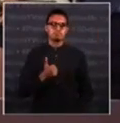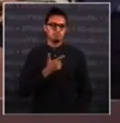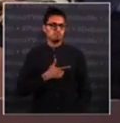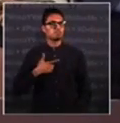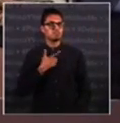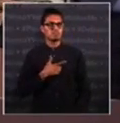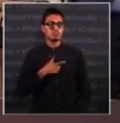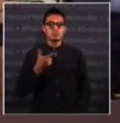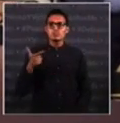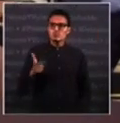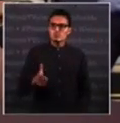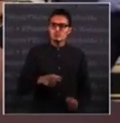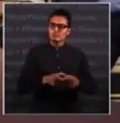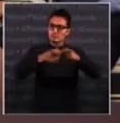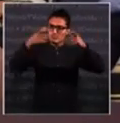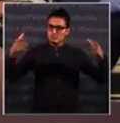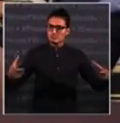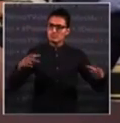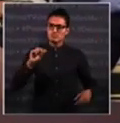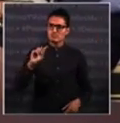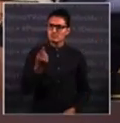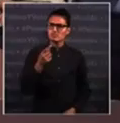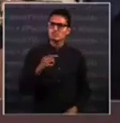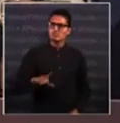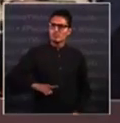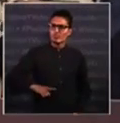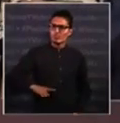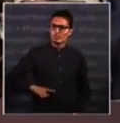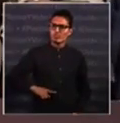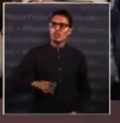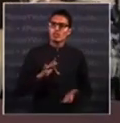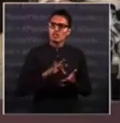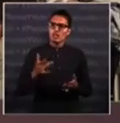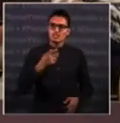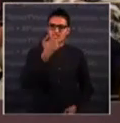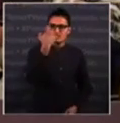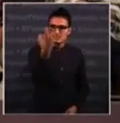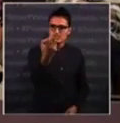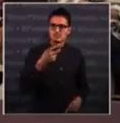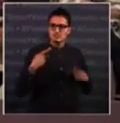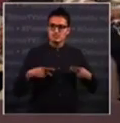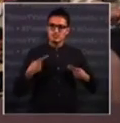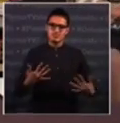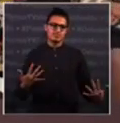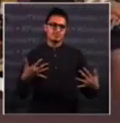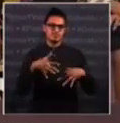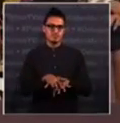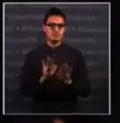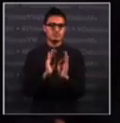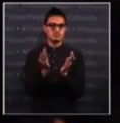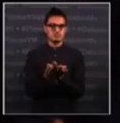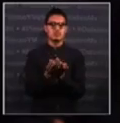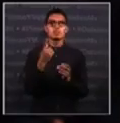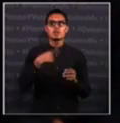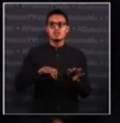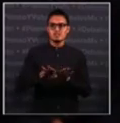grande, gracias no a sus gobiernos de acción nacional, gracias a ustedes. A ustedes que han formado parte de este